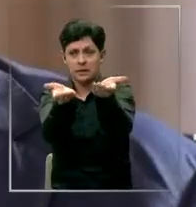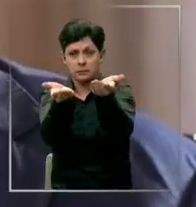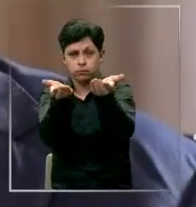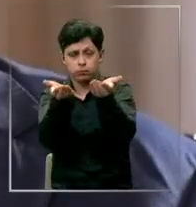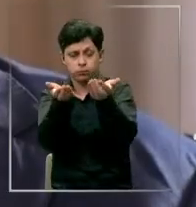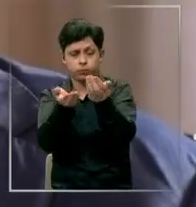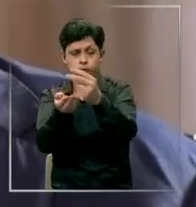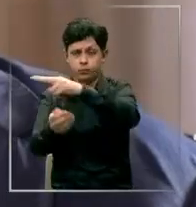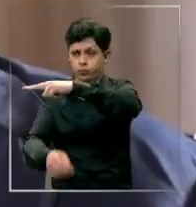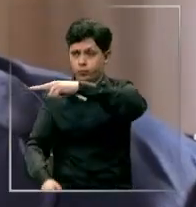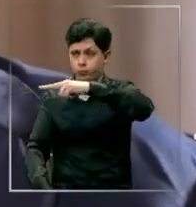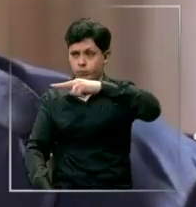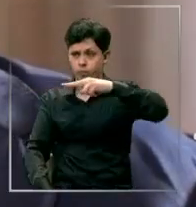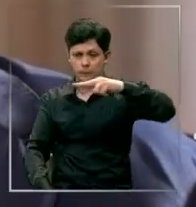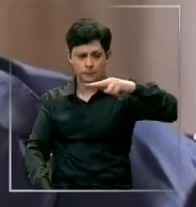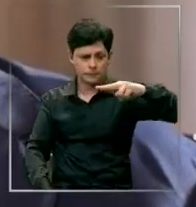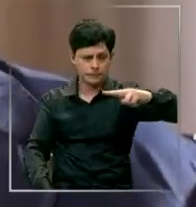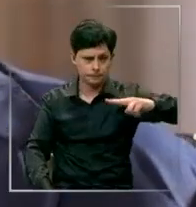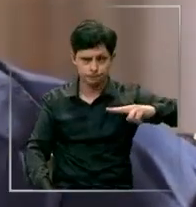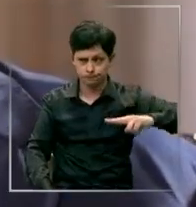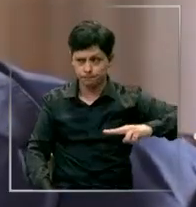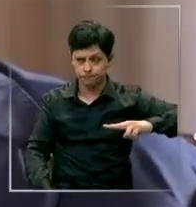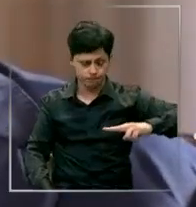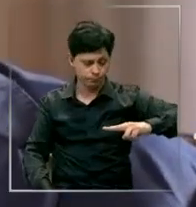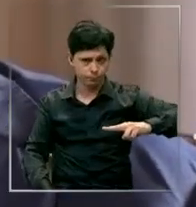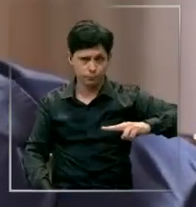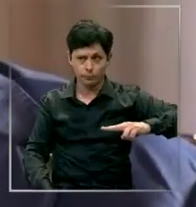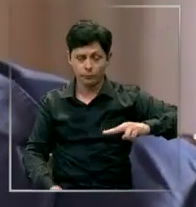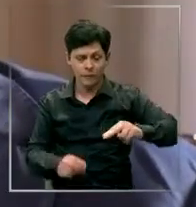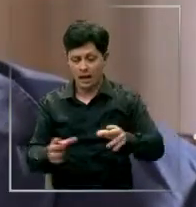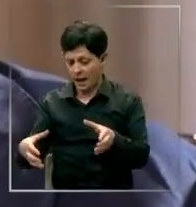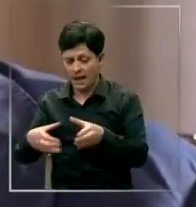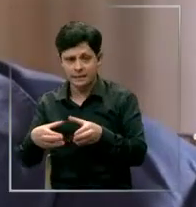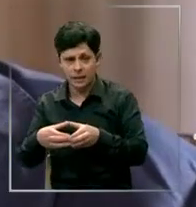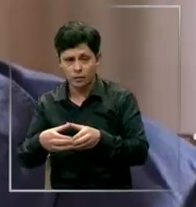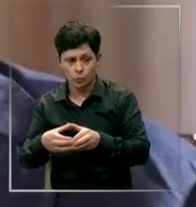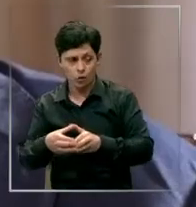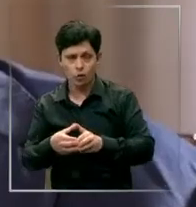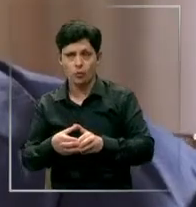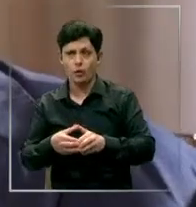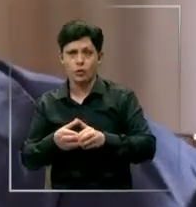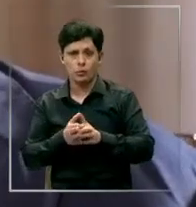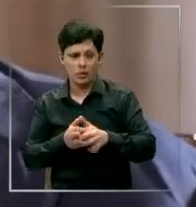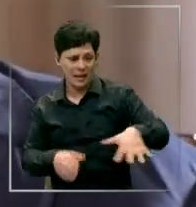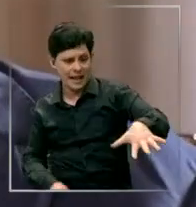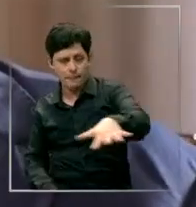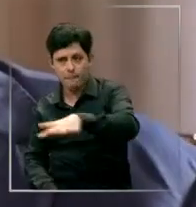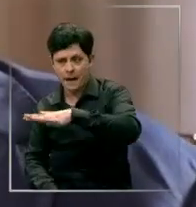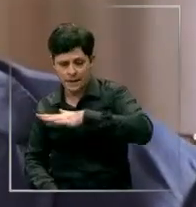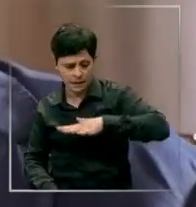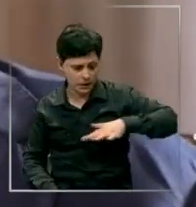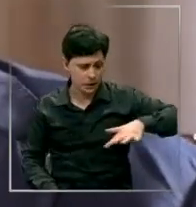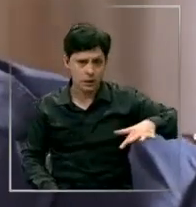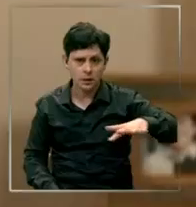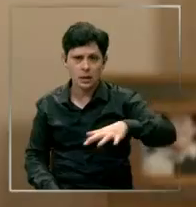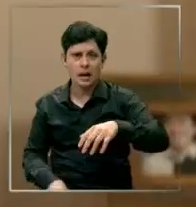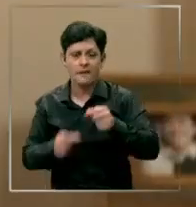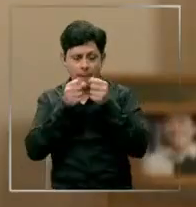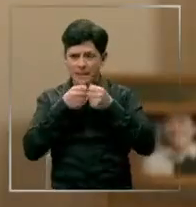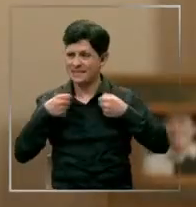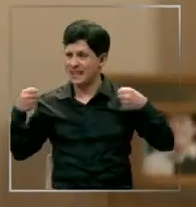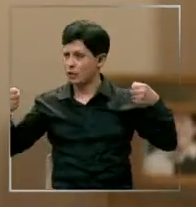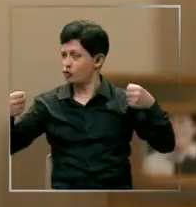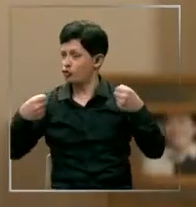estresante porque hubo que armar todo un escenario, digamos, porque había prensa de todo el